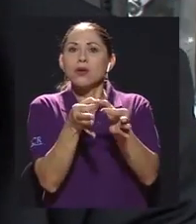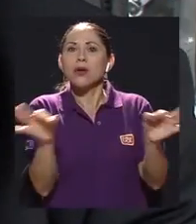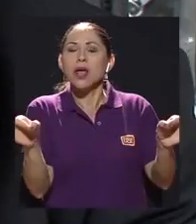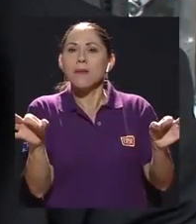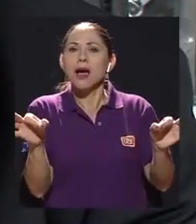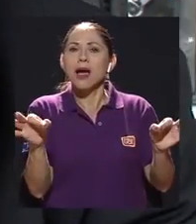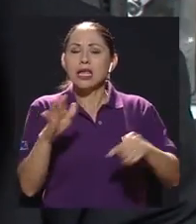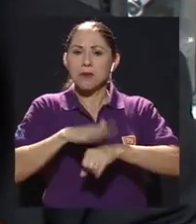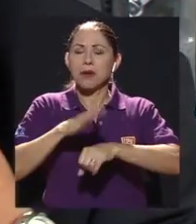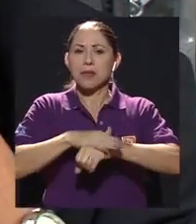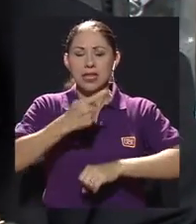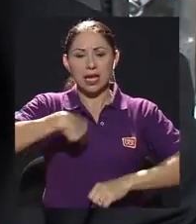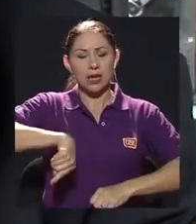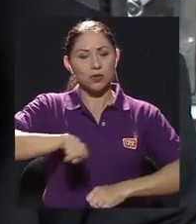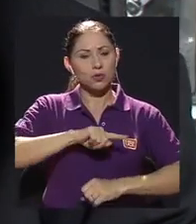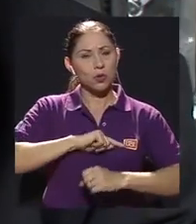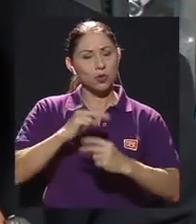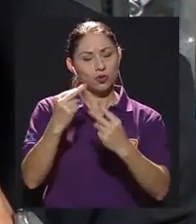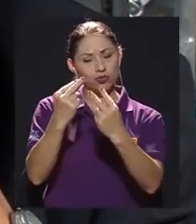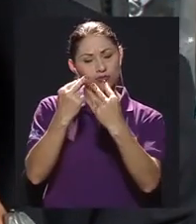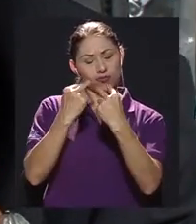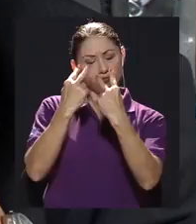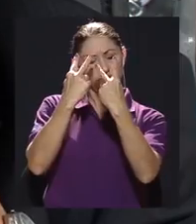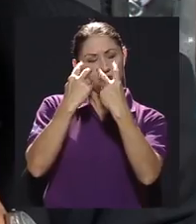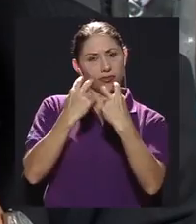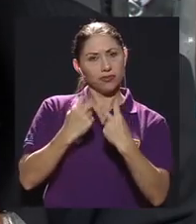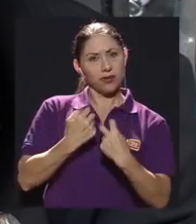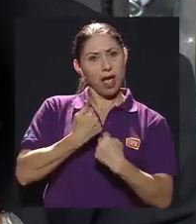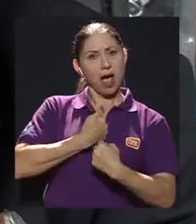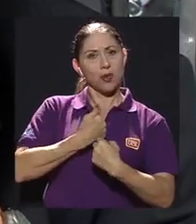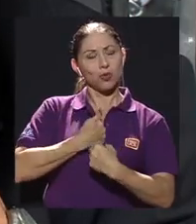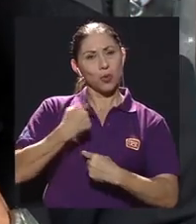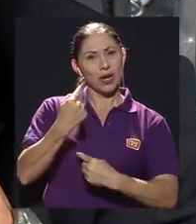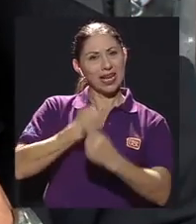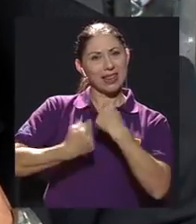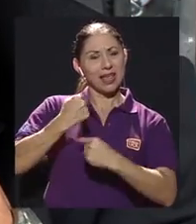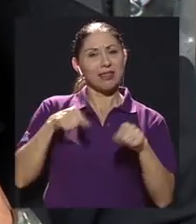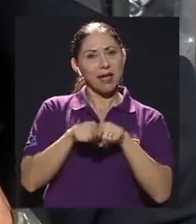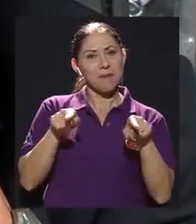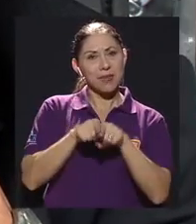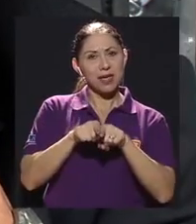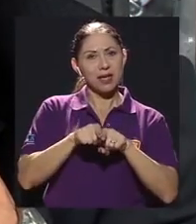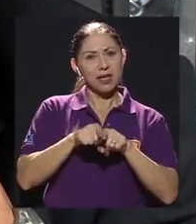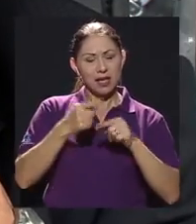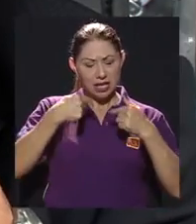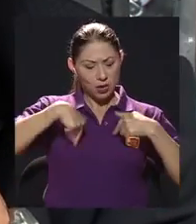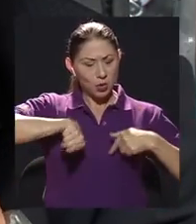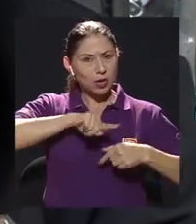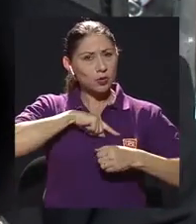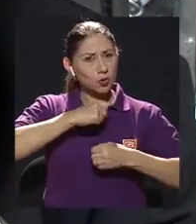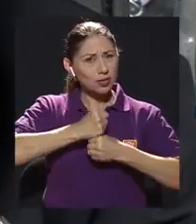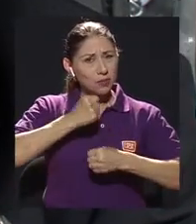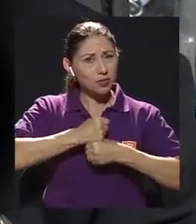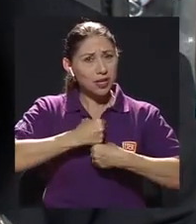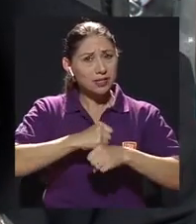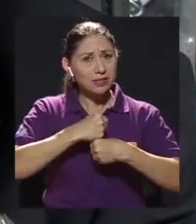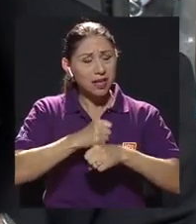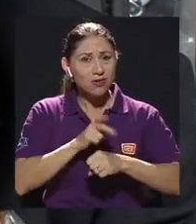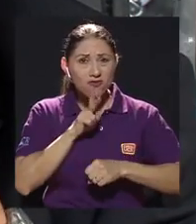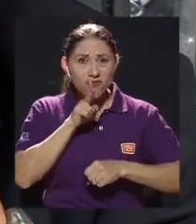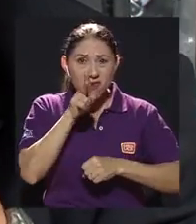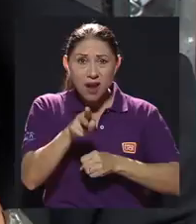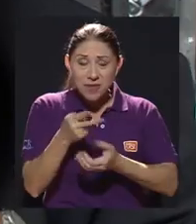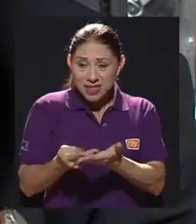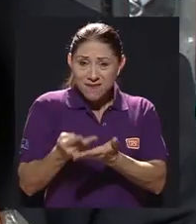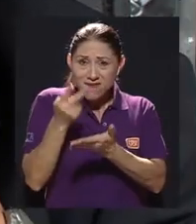con ojos de autocrítica también, si efectivamente lo que estamos haciendo está valiendo la pena.